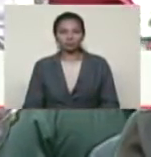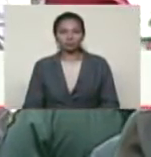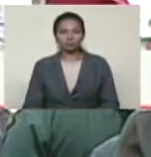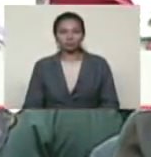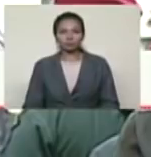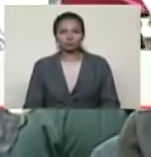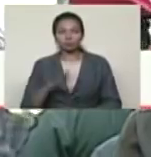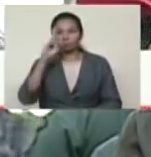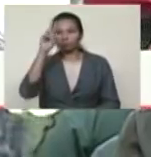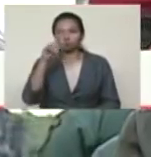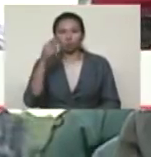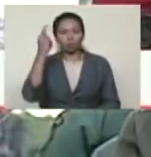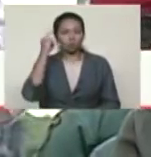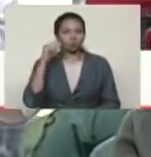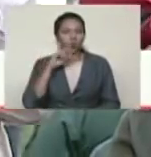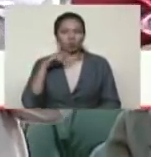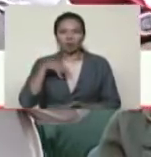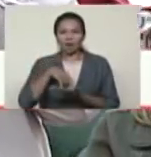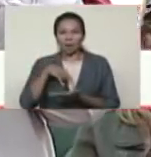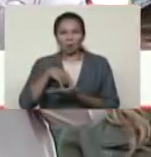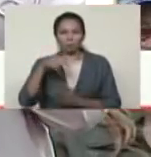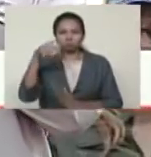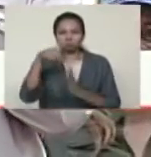Todos los días hay que tener un carabobo